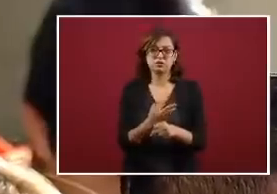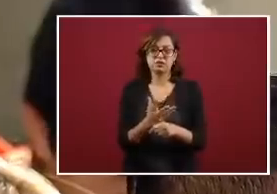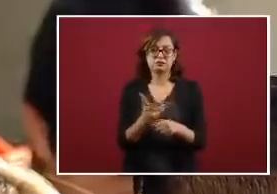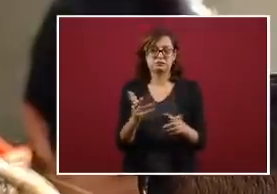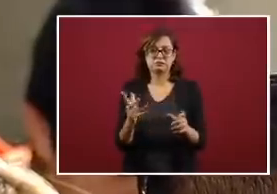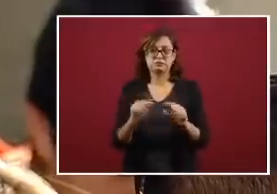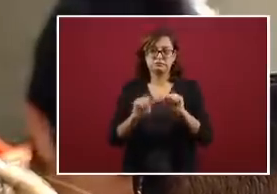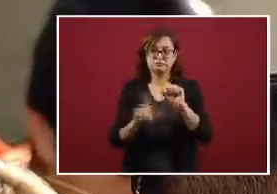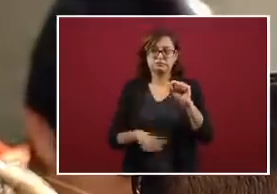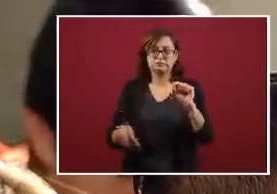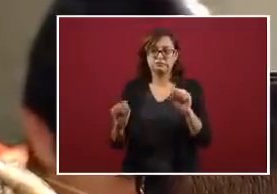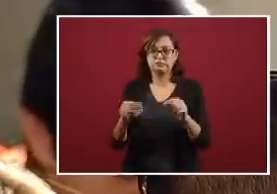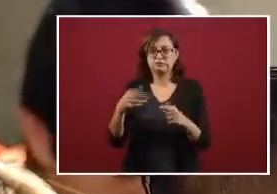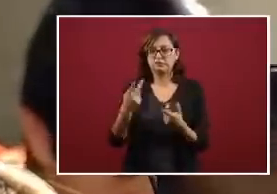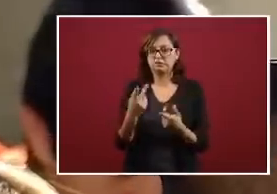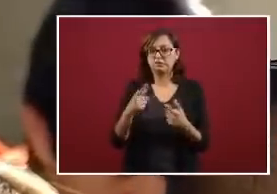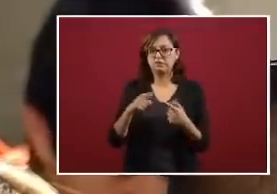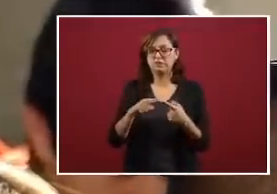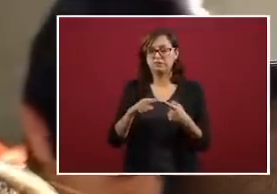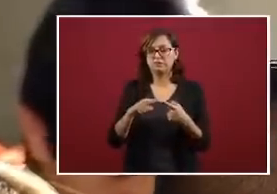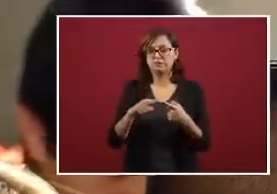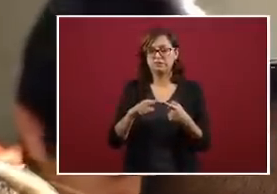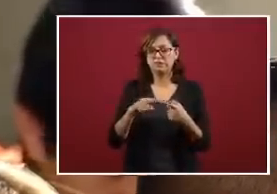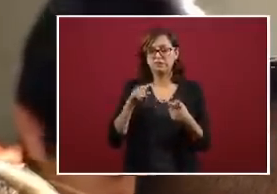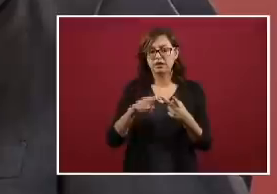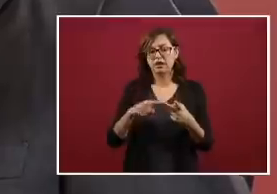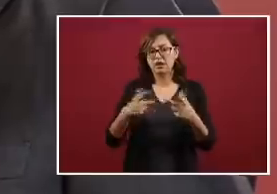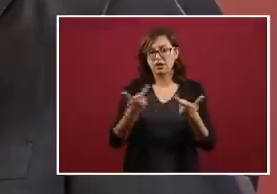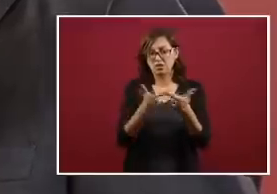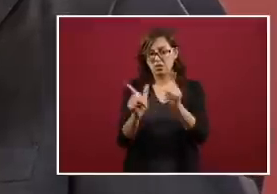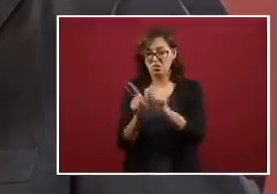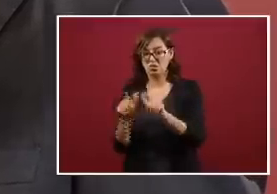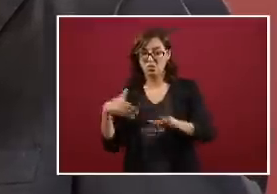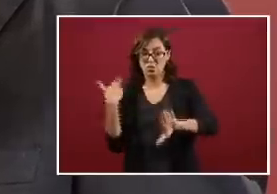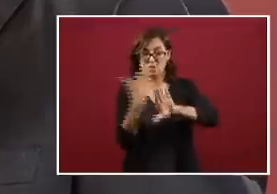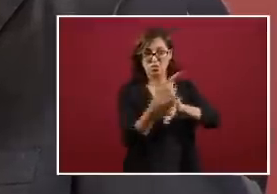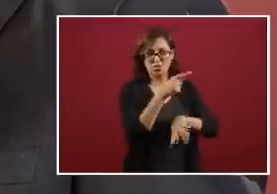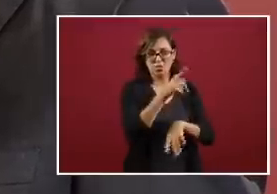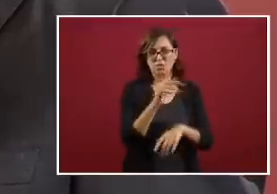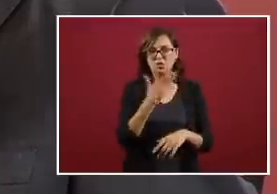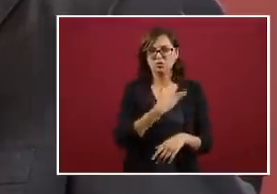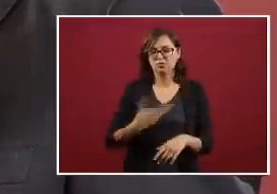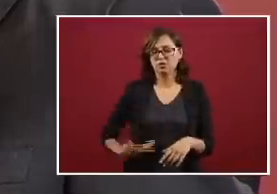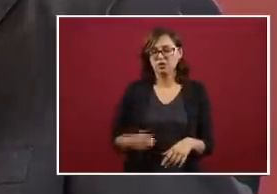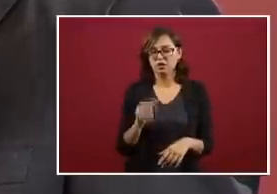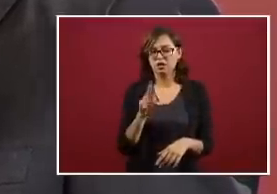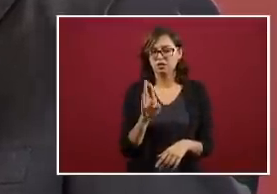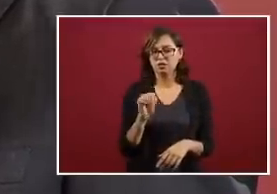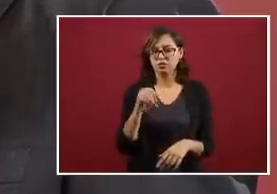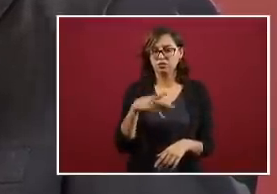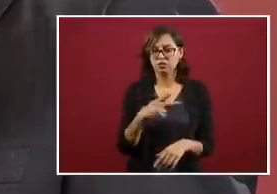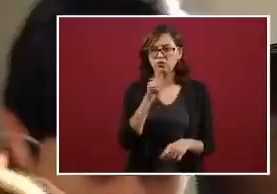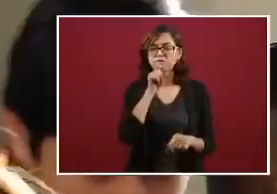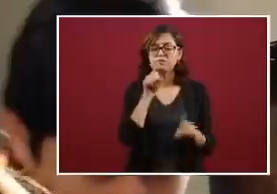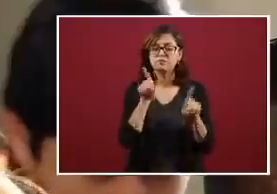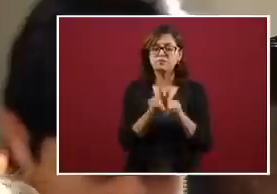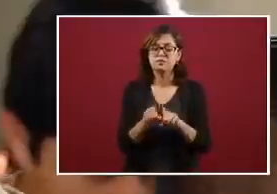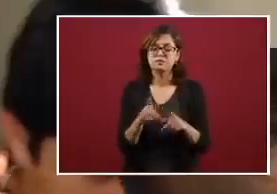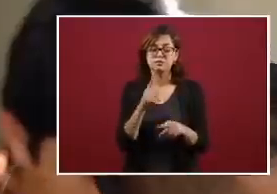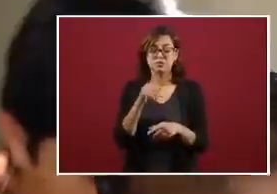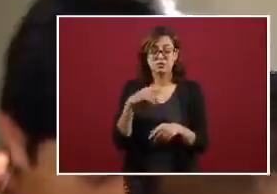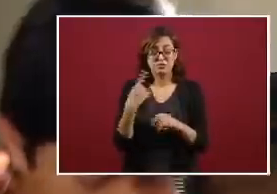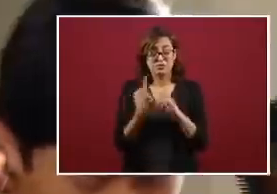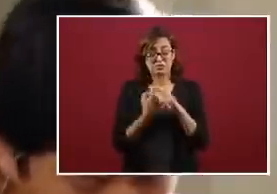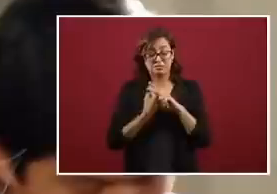en el tema del impeachment contra Donald Trump, también el inicio de una probable recesión por las guerras comerciales con China